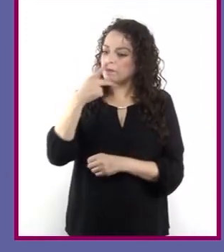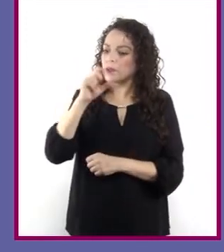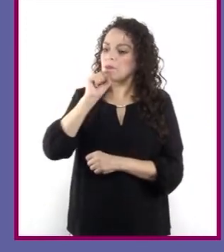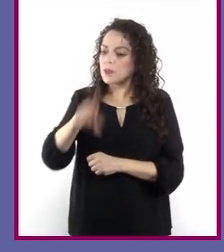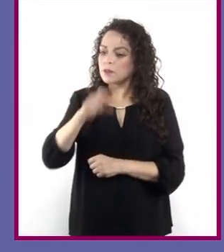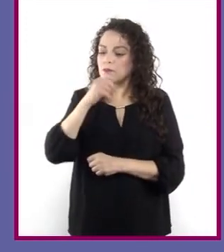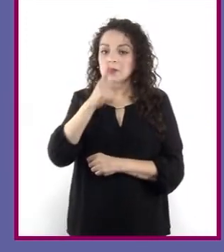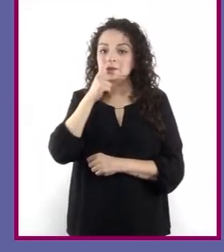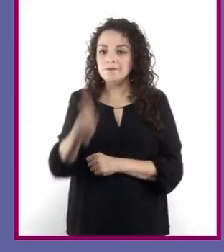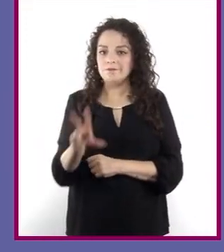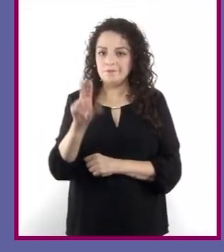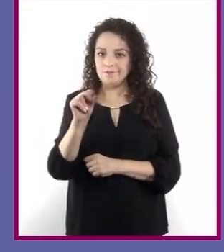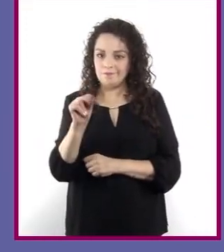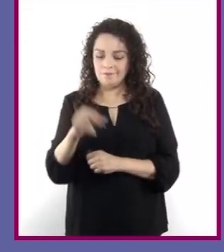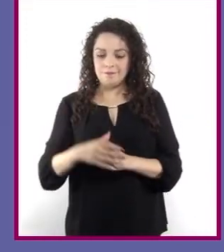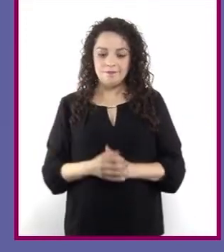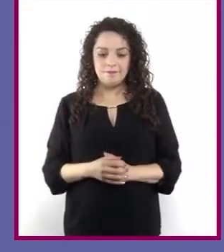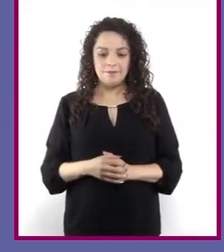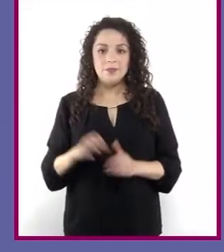muletillas.